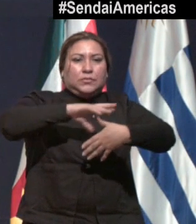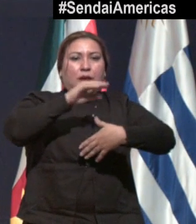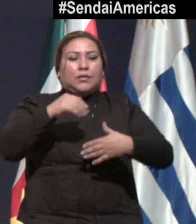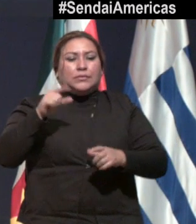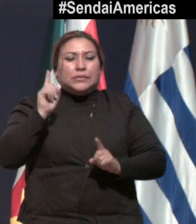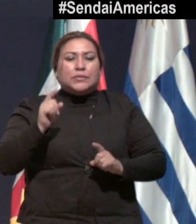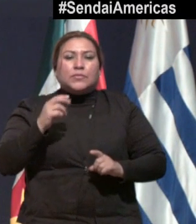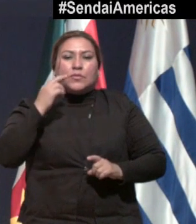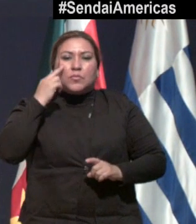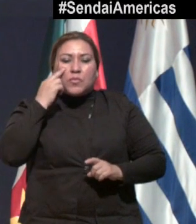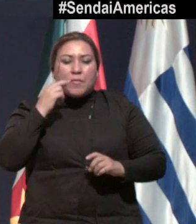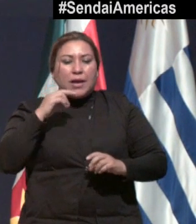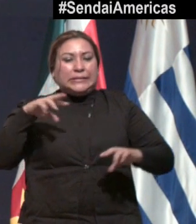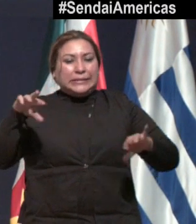tenido